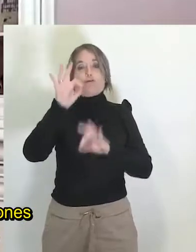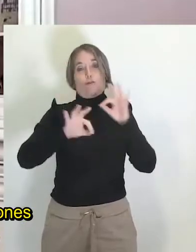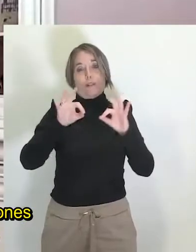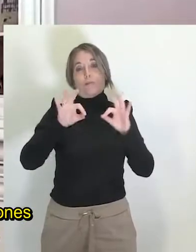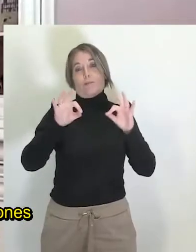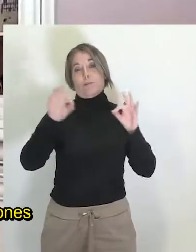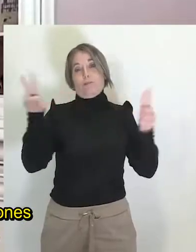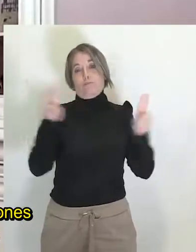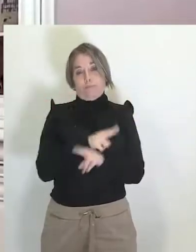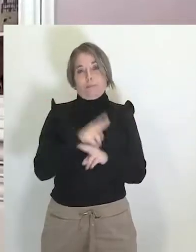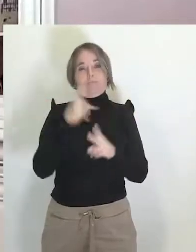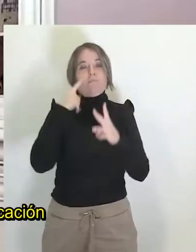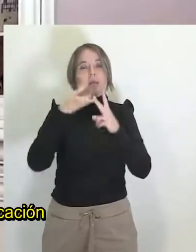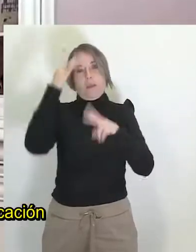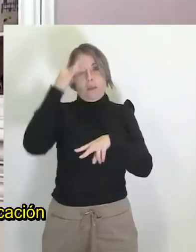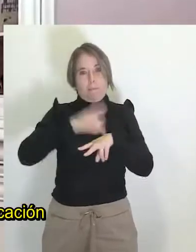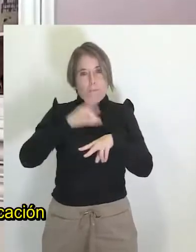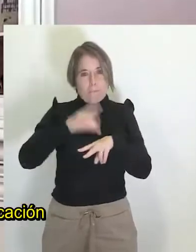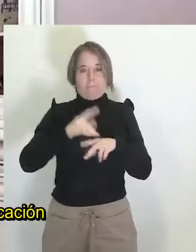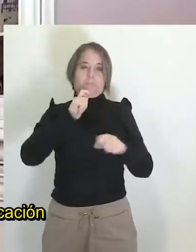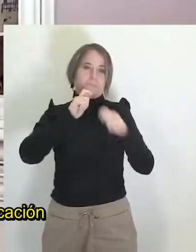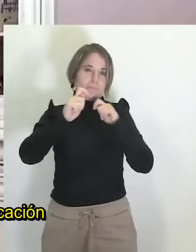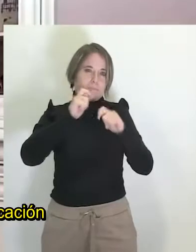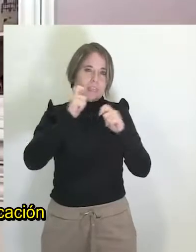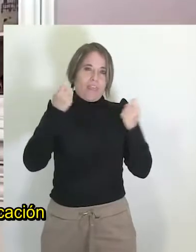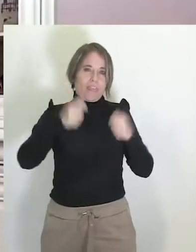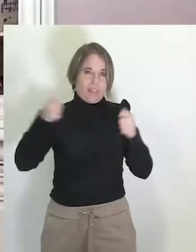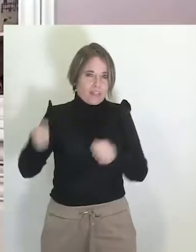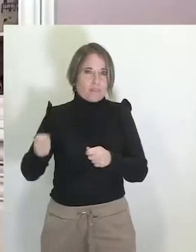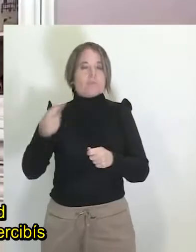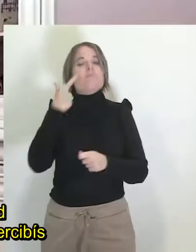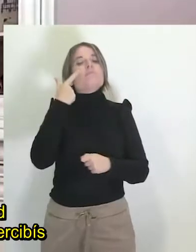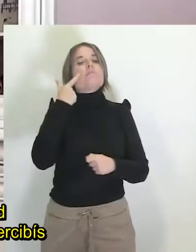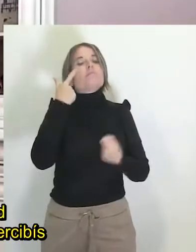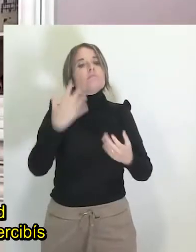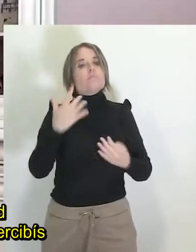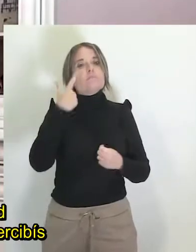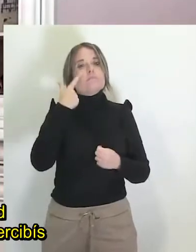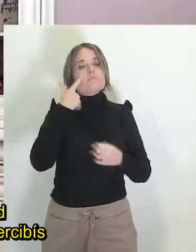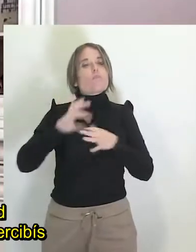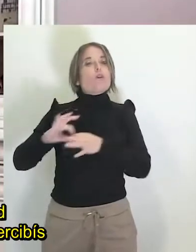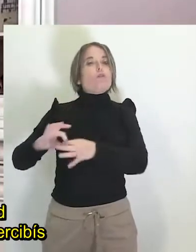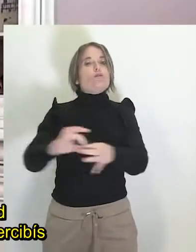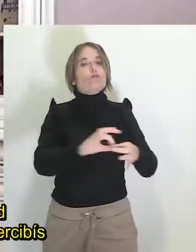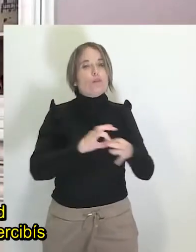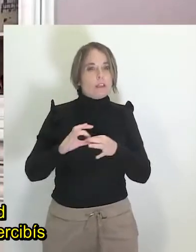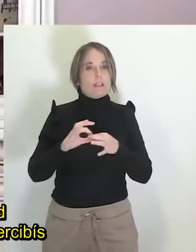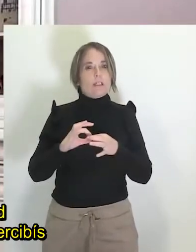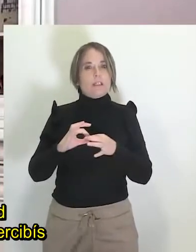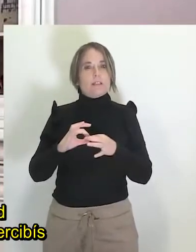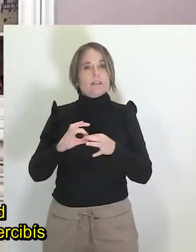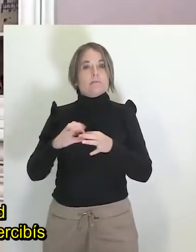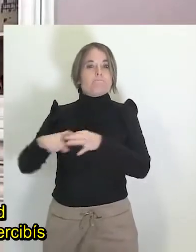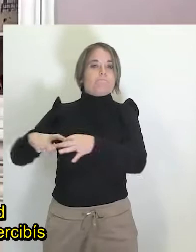organizaciones canceladas en Nicaragua, hablamos de medios de comunicación cerrados, pero ¿cuál es la solidaridad y